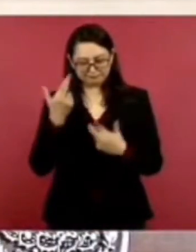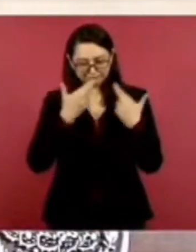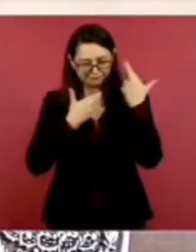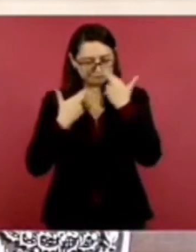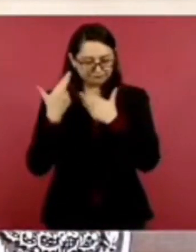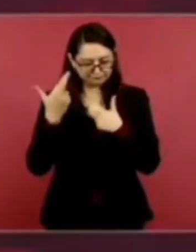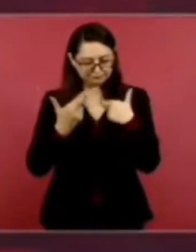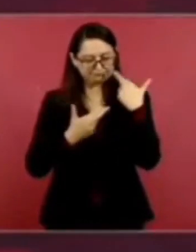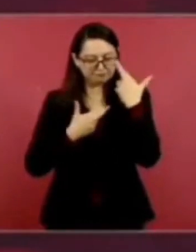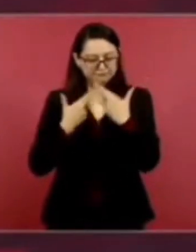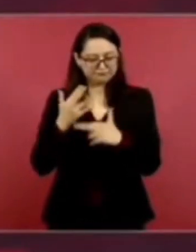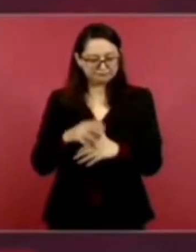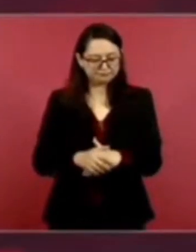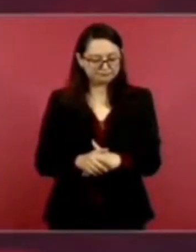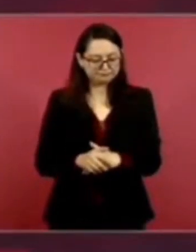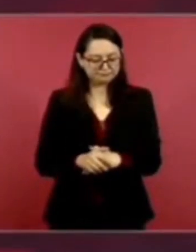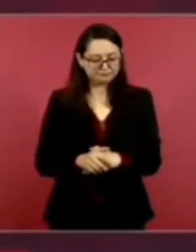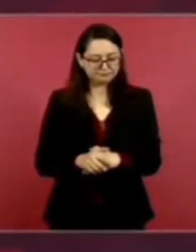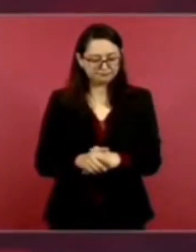diferencias